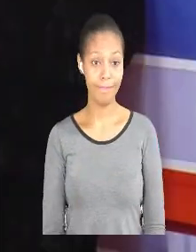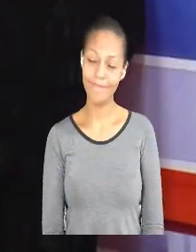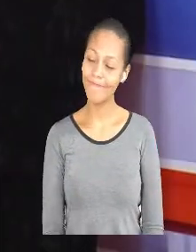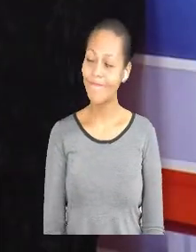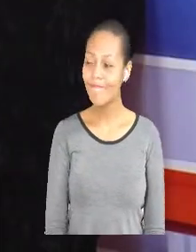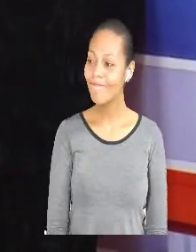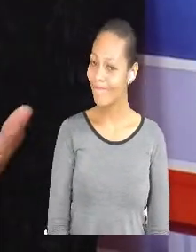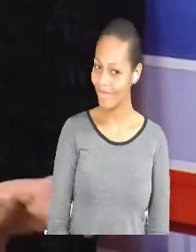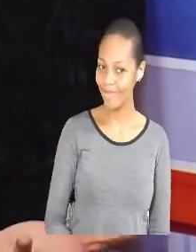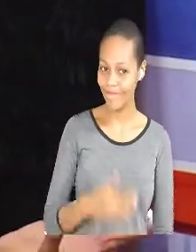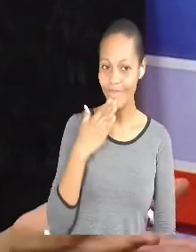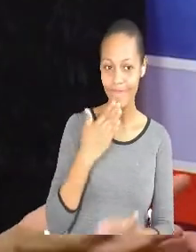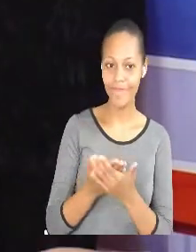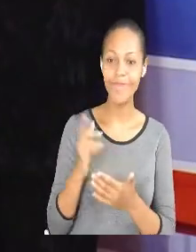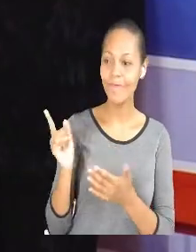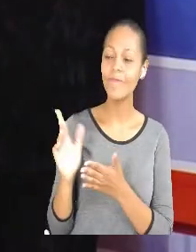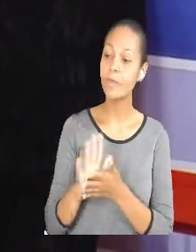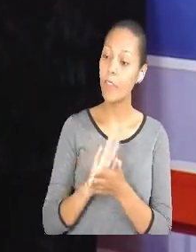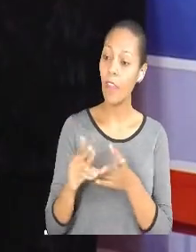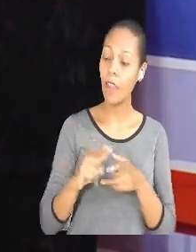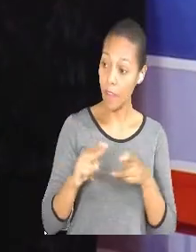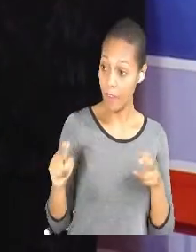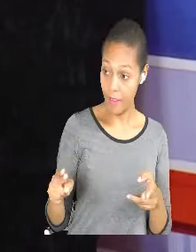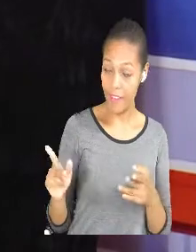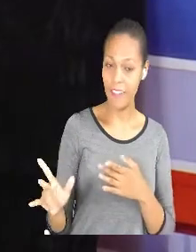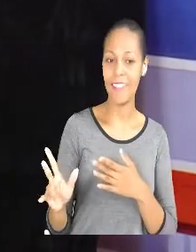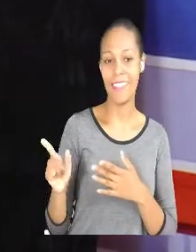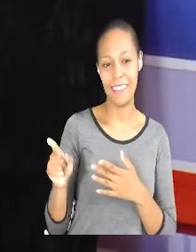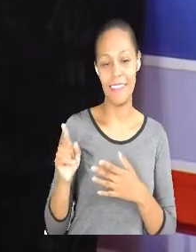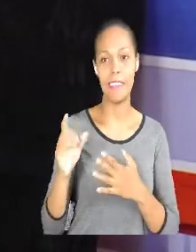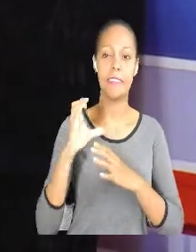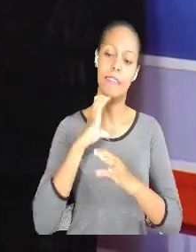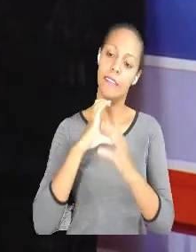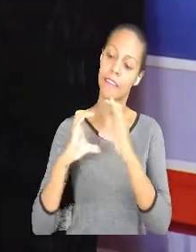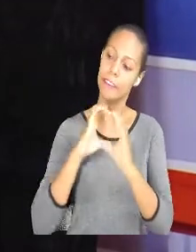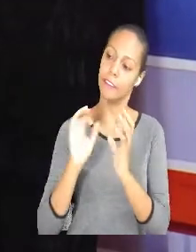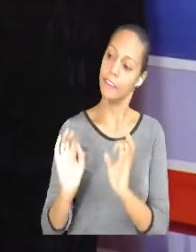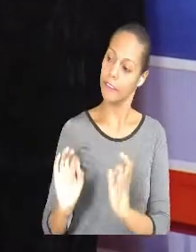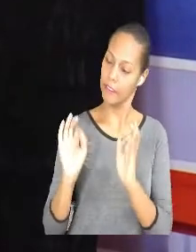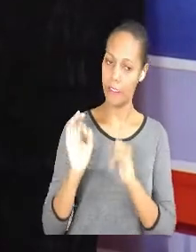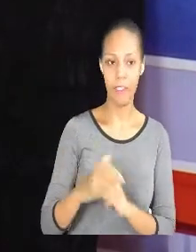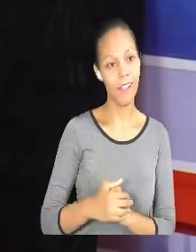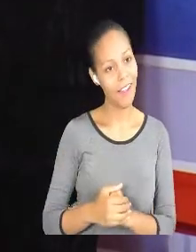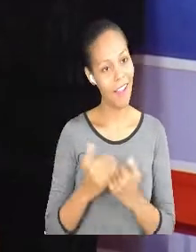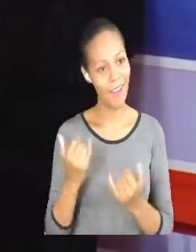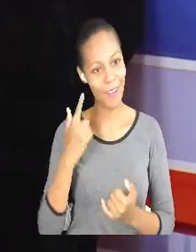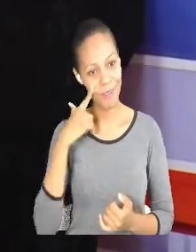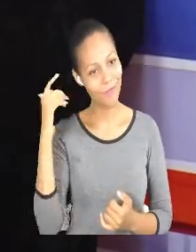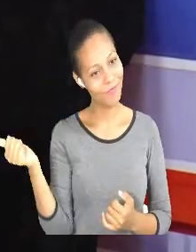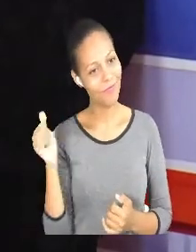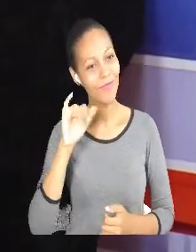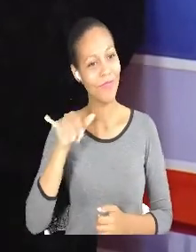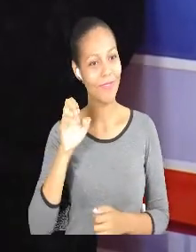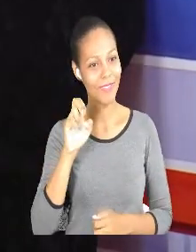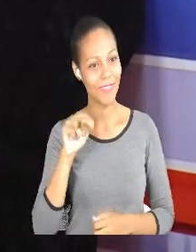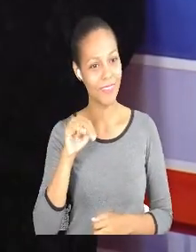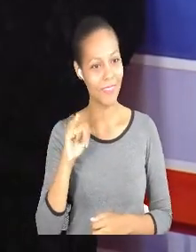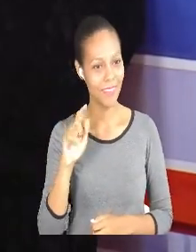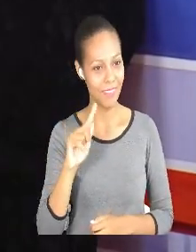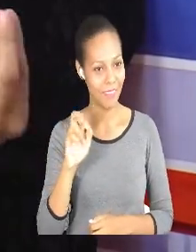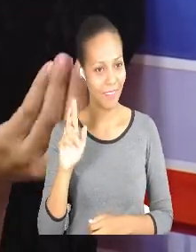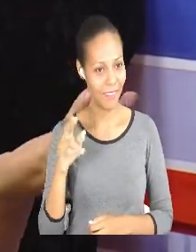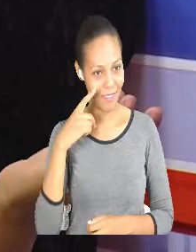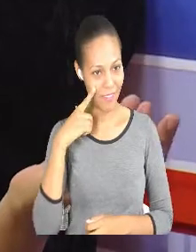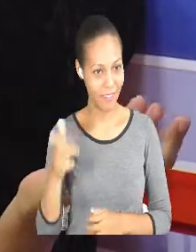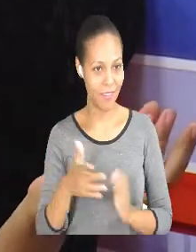Paola por pues ampliar nuestra información hoy acerca de lo que es la comunicación asertiva. Los dejo con mi compañera Jennifer, que está con Mars